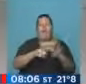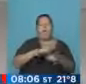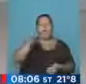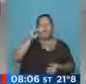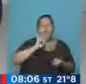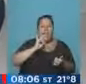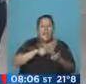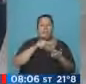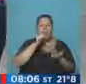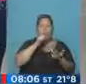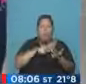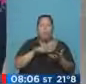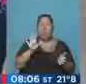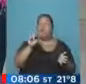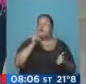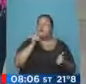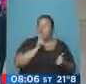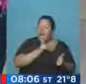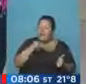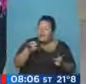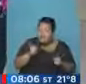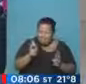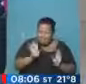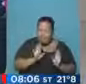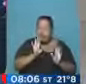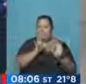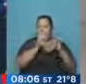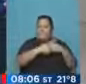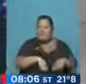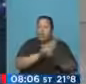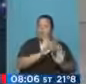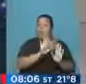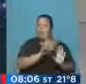de leche, de jugo. Se estima que si fueron ellos, estuvieron escondidos varios días en ese lugar.